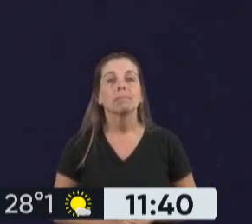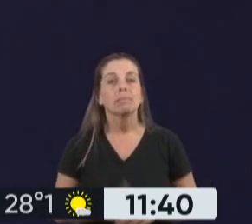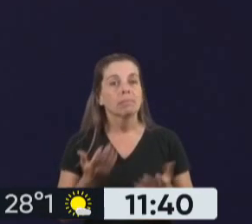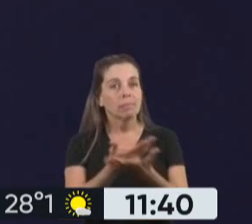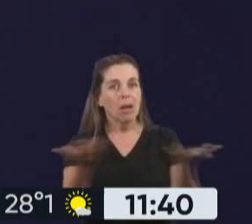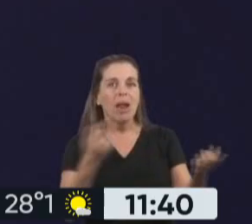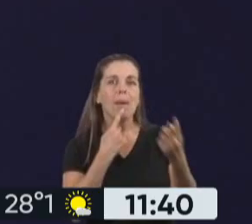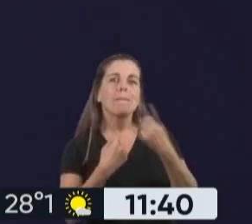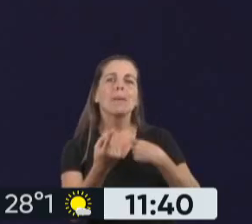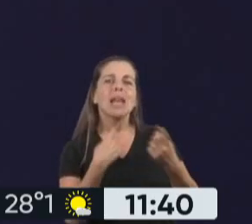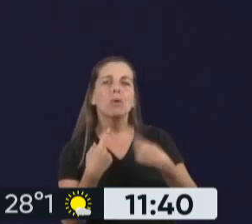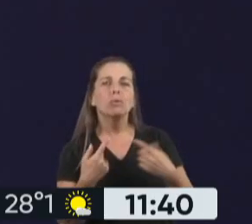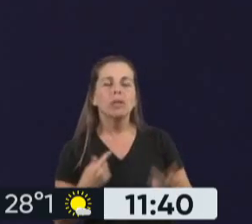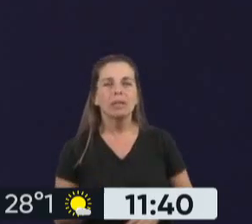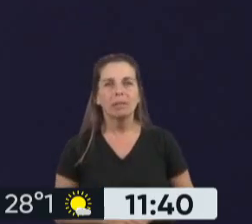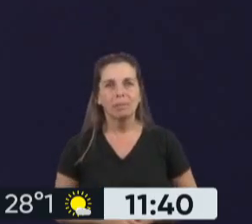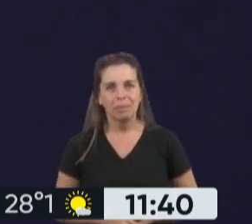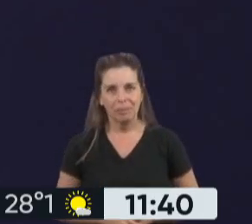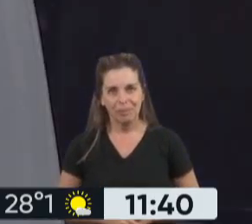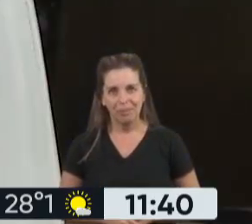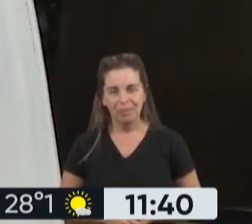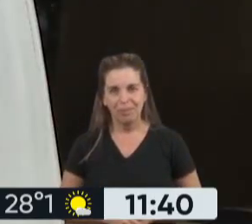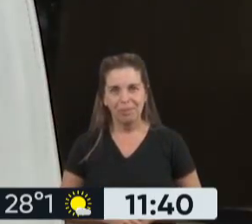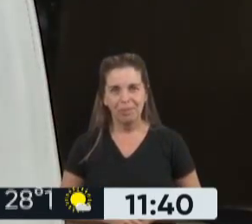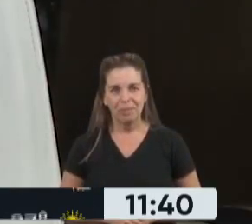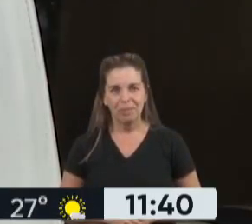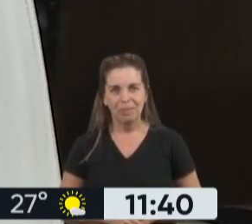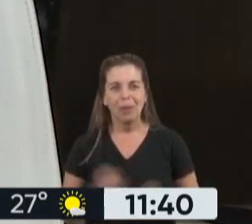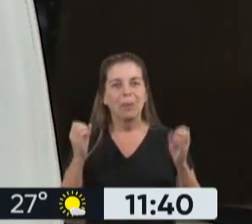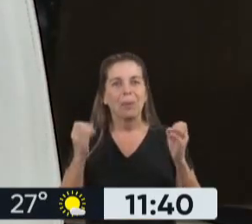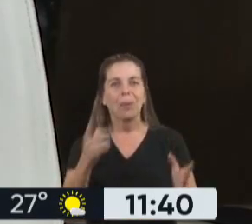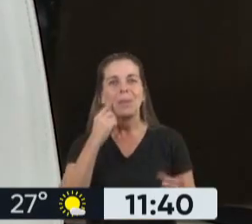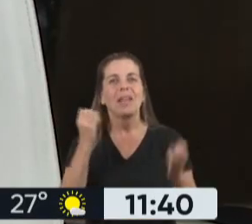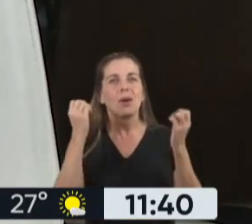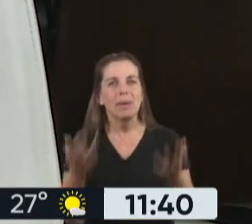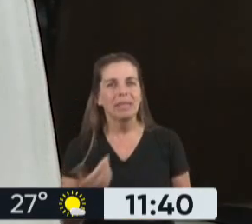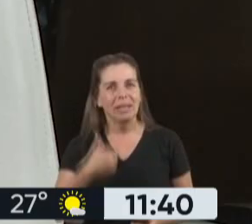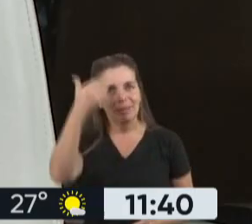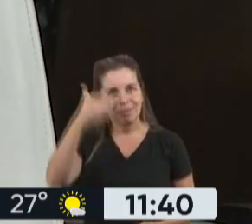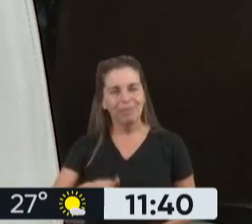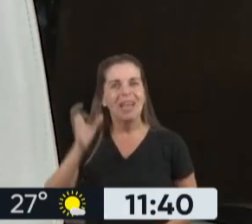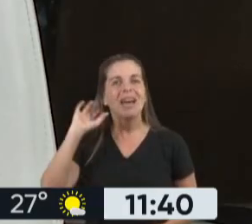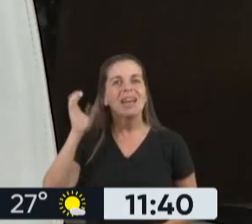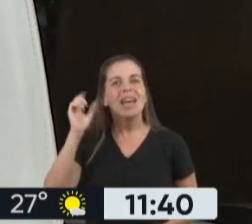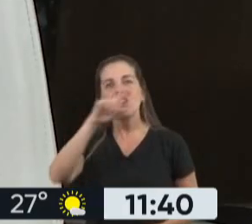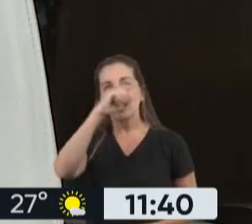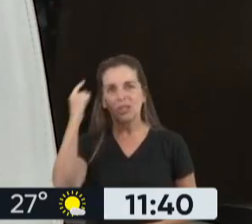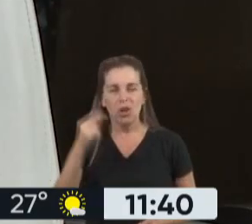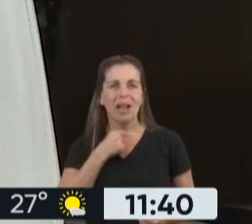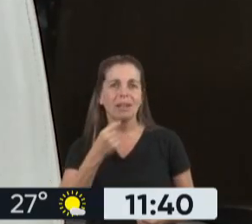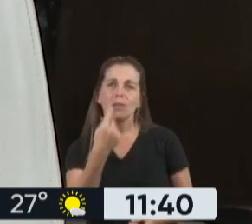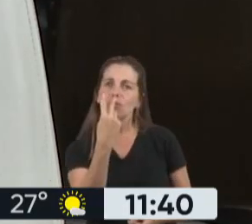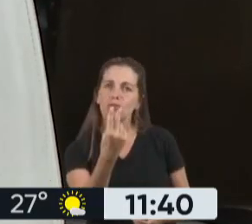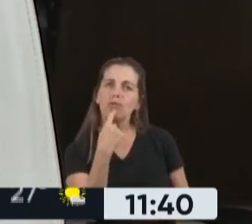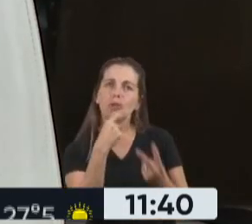Los escucho muy atentamente. ¿Qué tal, Manuel? Buen día. Hernán Mundo, de Radio Nacional. Quería hacerte